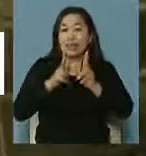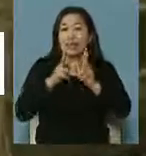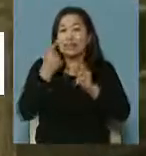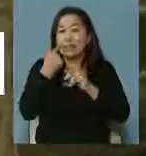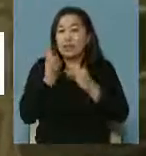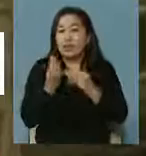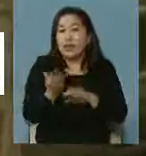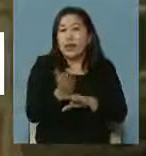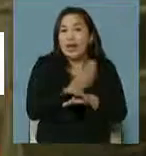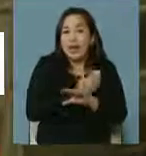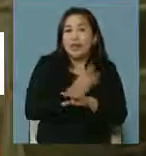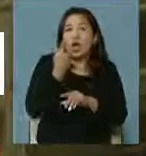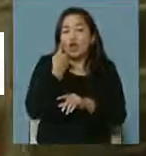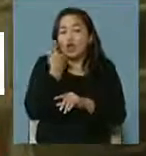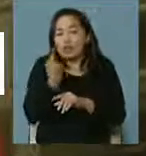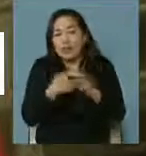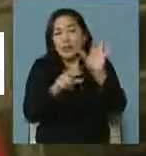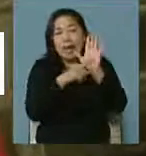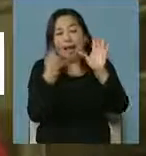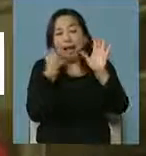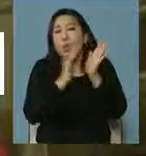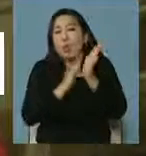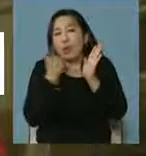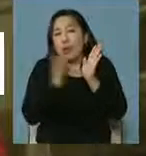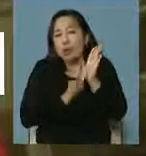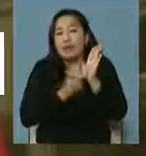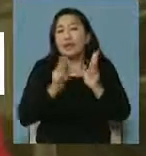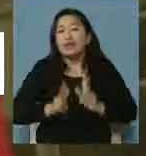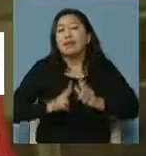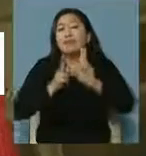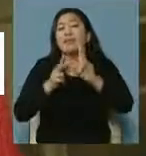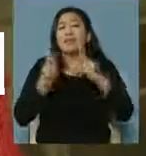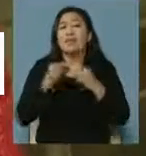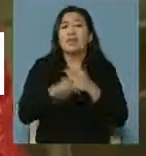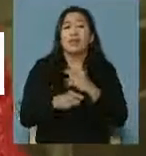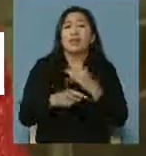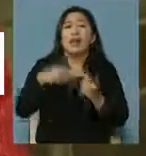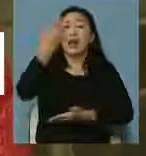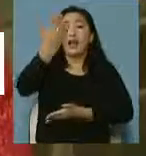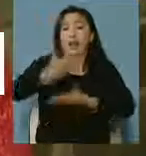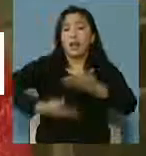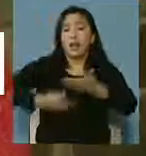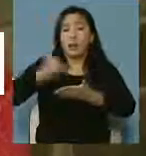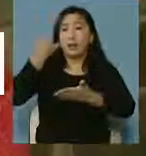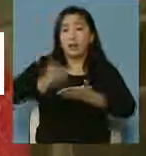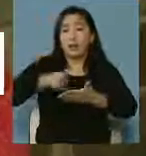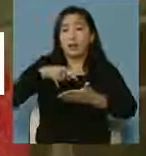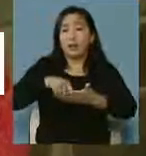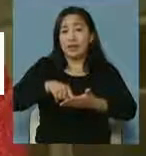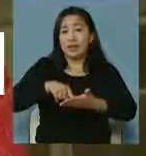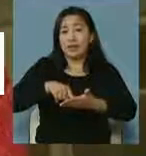bueno, recientemente hemos tomado conocimiento de la misma, la cual establece que el examen que tenía